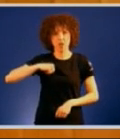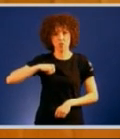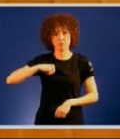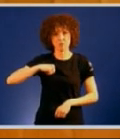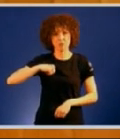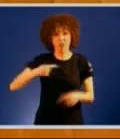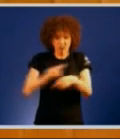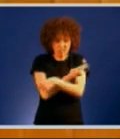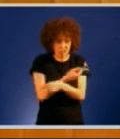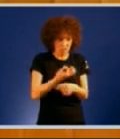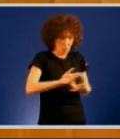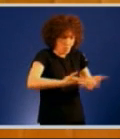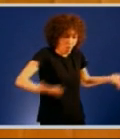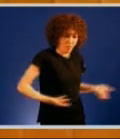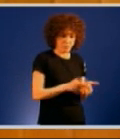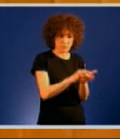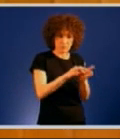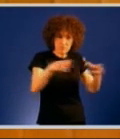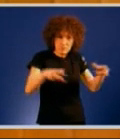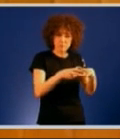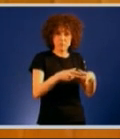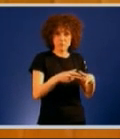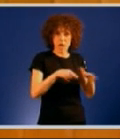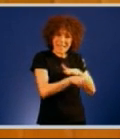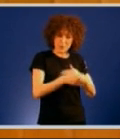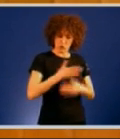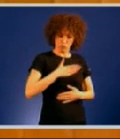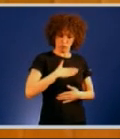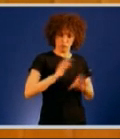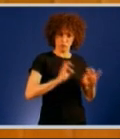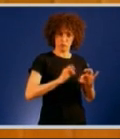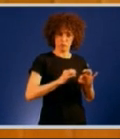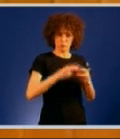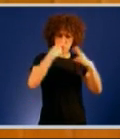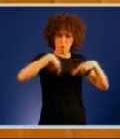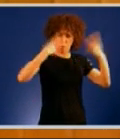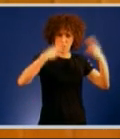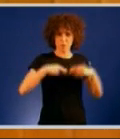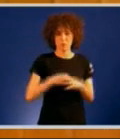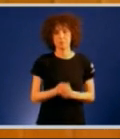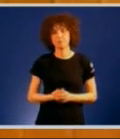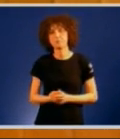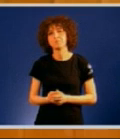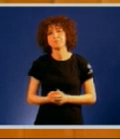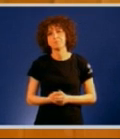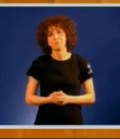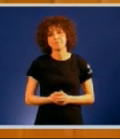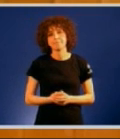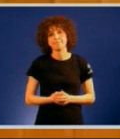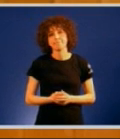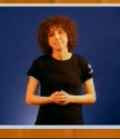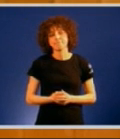de estar a fomentar que os servizos sociais volten a xestionarse dende os servizos públicos.